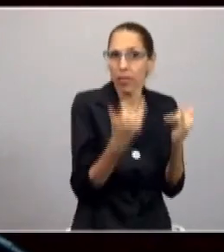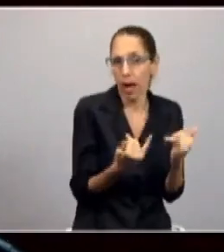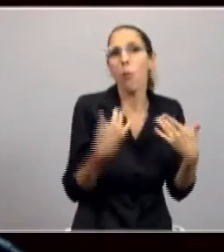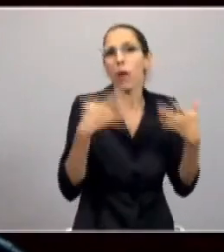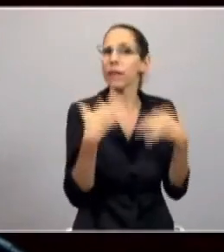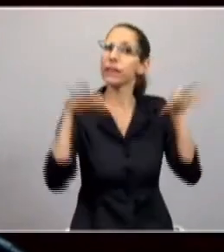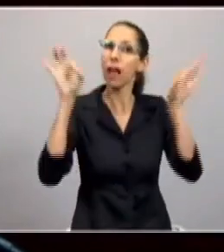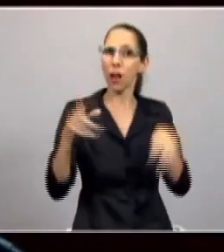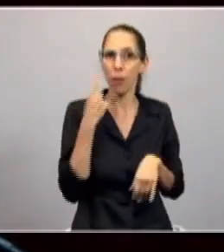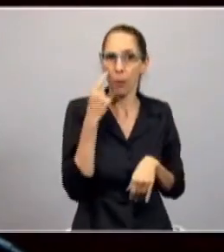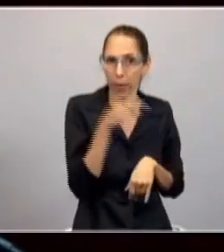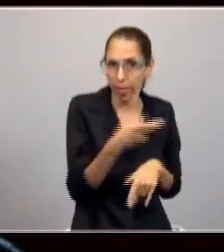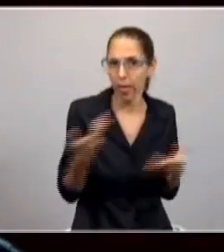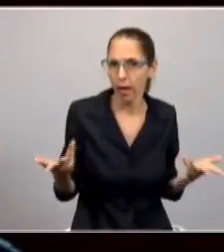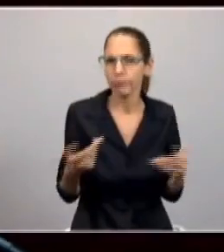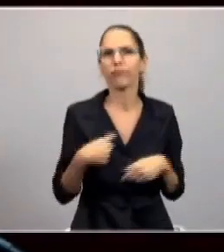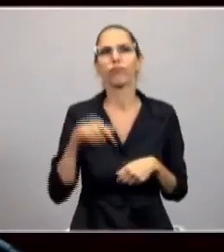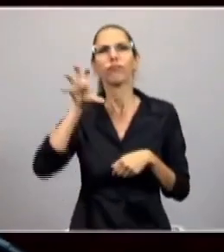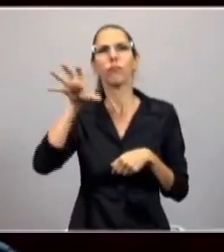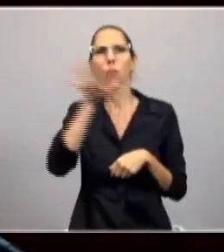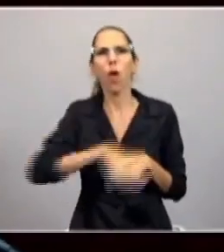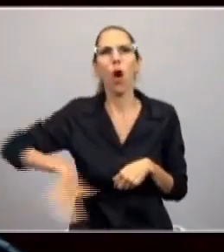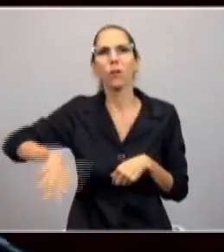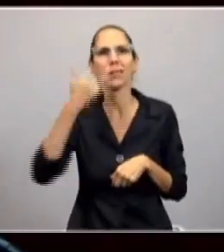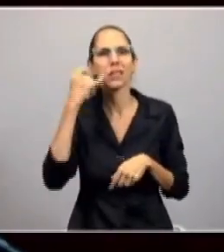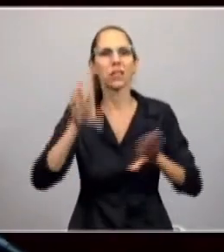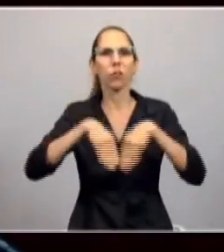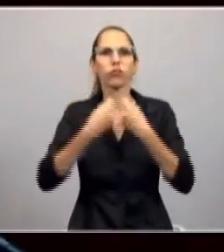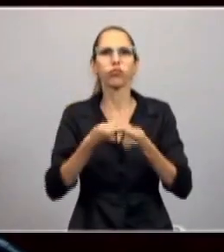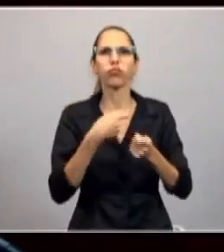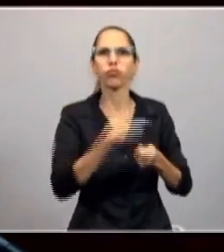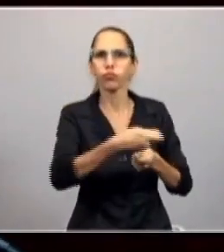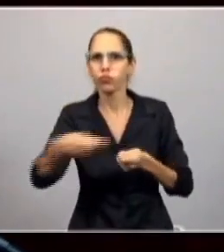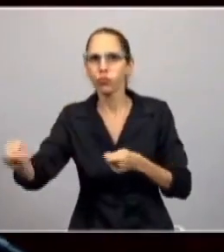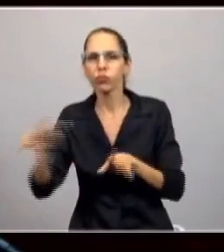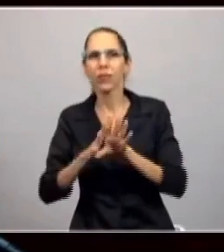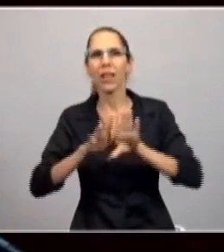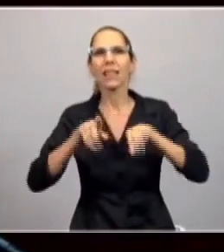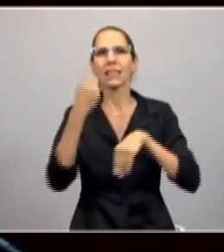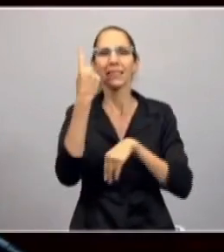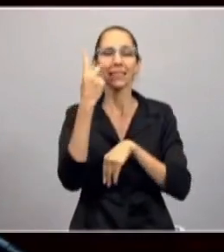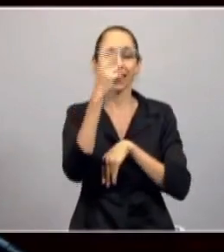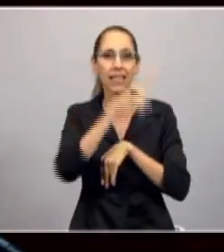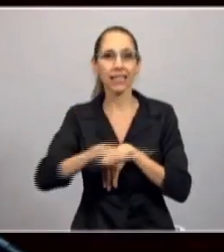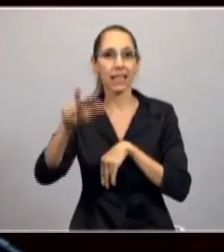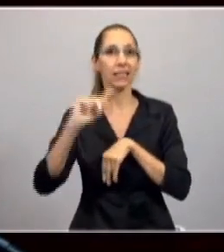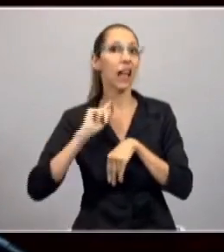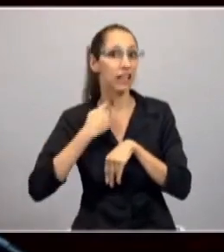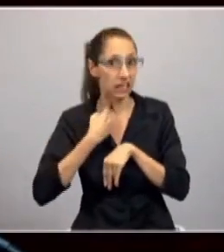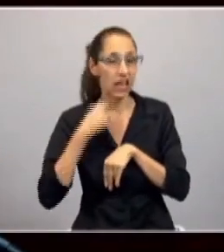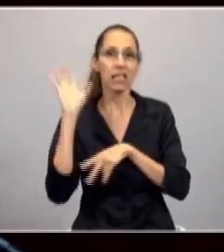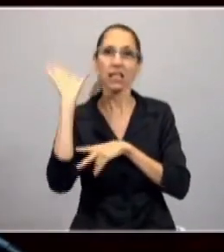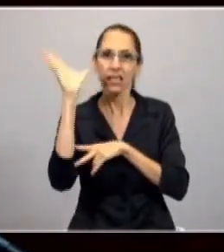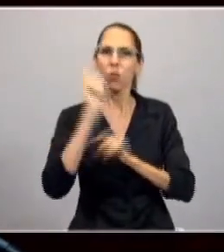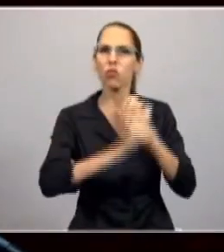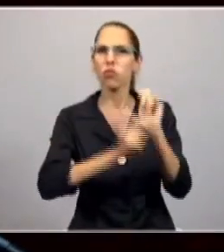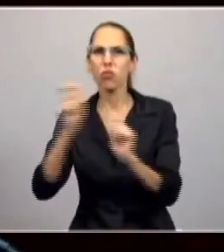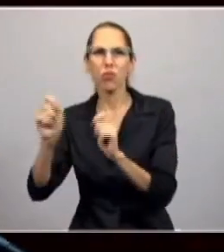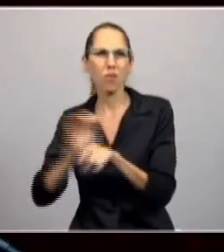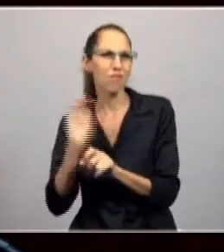la provincia entregamos ya 313 nuevas ambulancias de última tecnología que sumamos al sistema público de